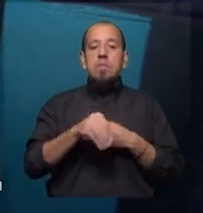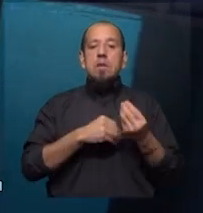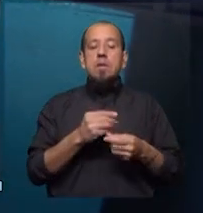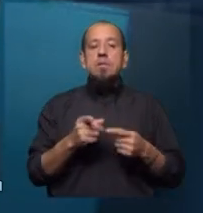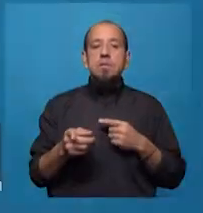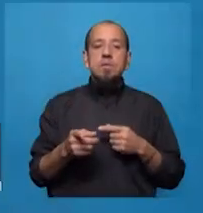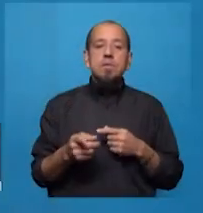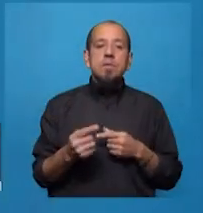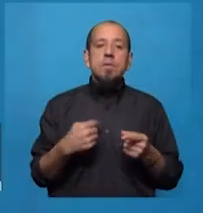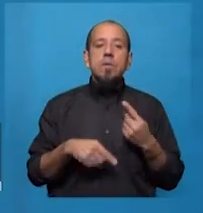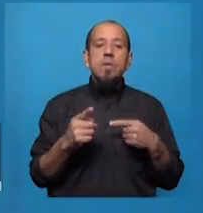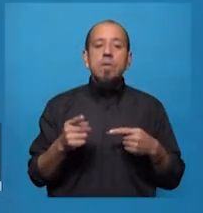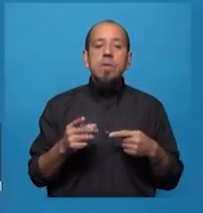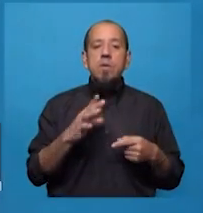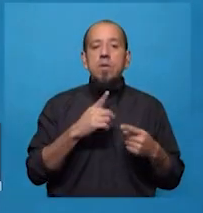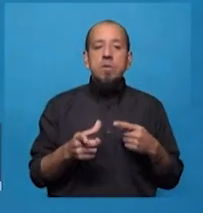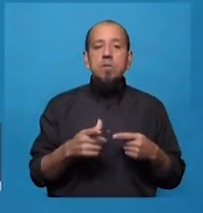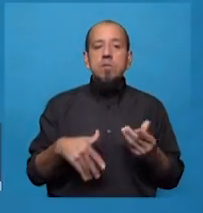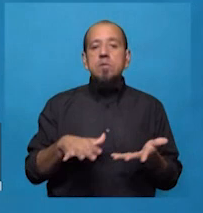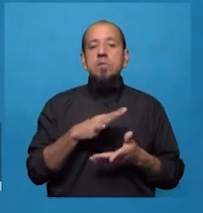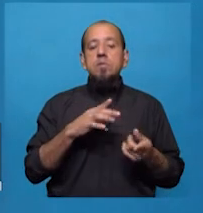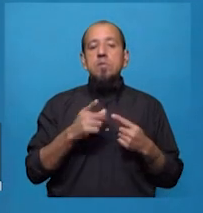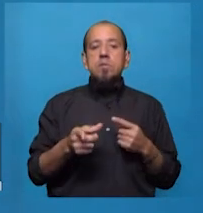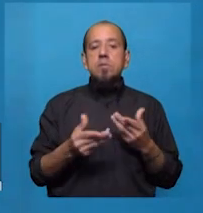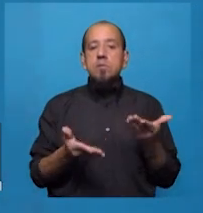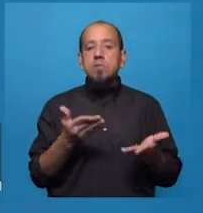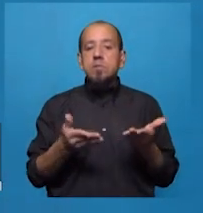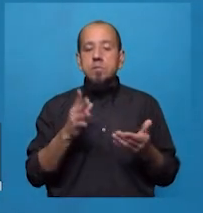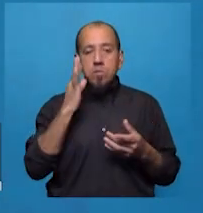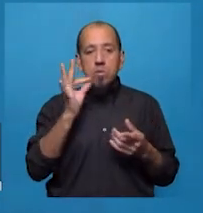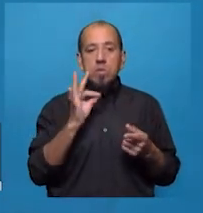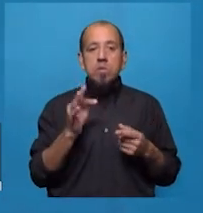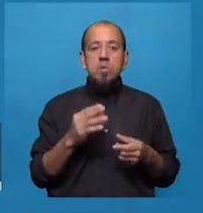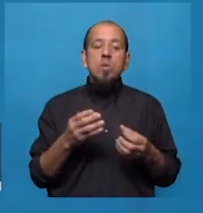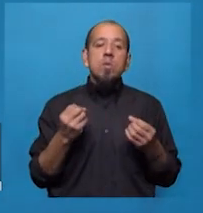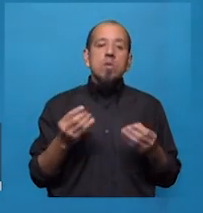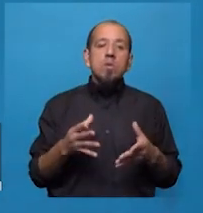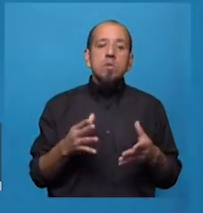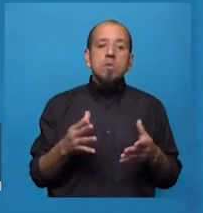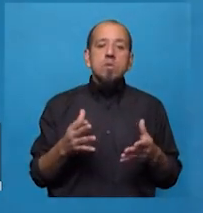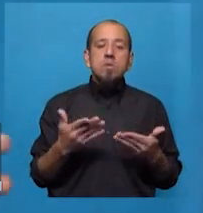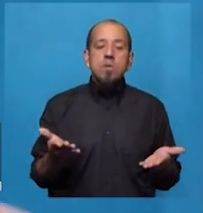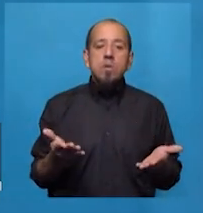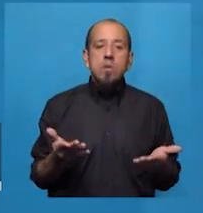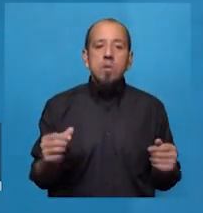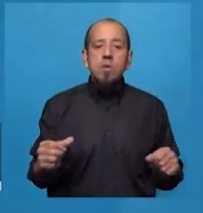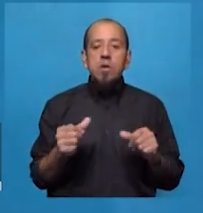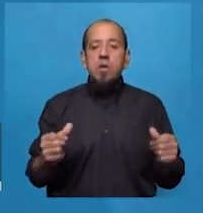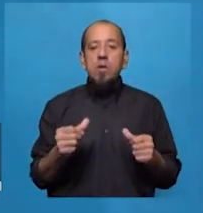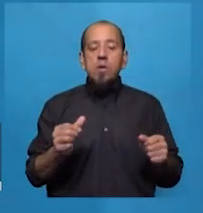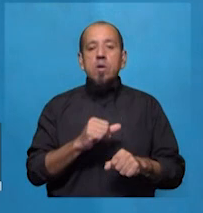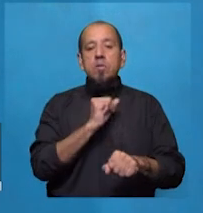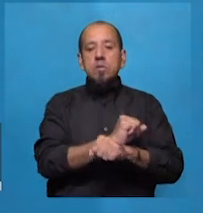familiares afuera eso habría que es un escenario que habría que analizarlo con cuidado evidentemente que ya no hablamos de la creación de una cárcel